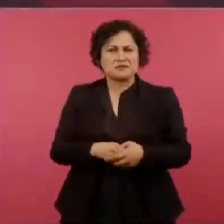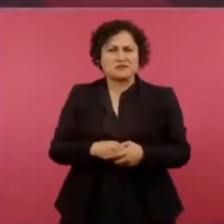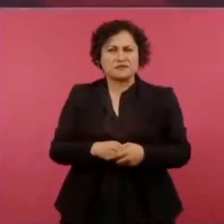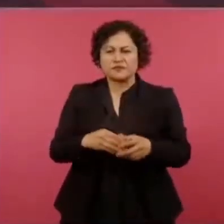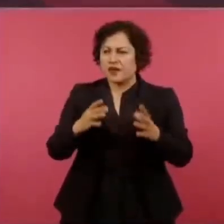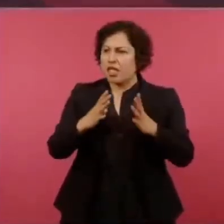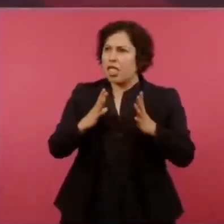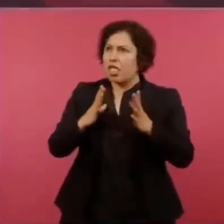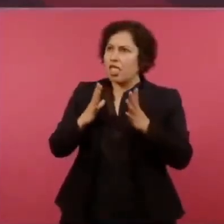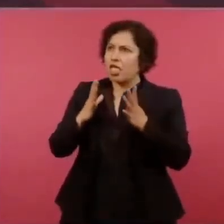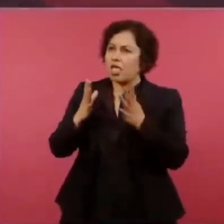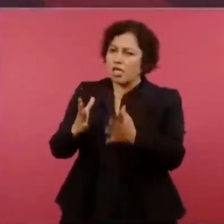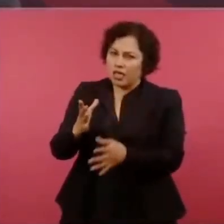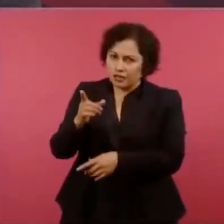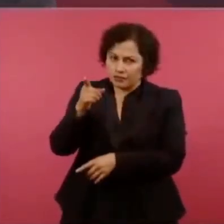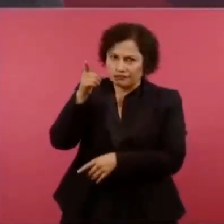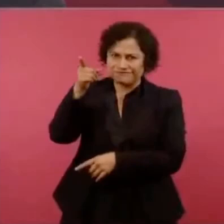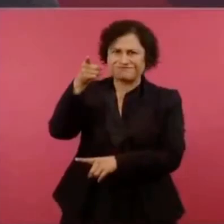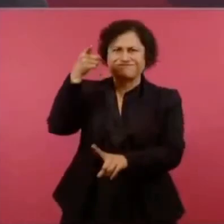Decían